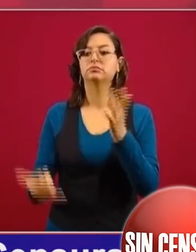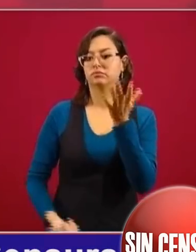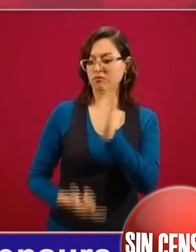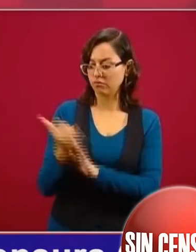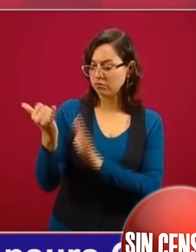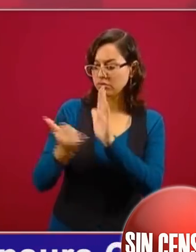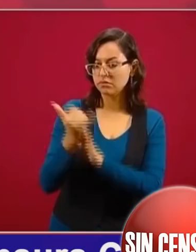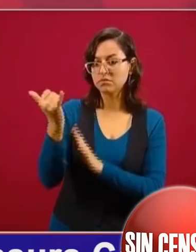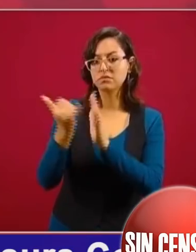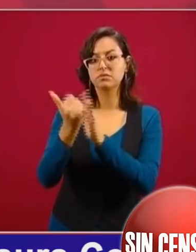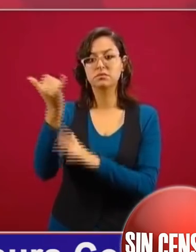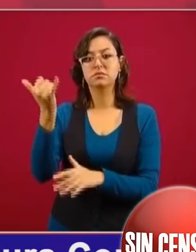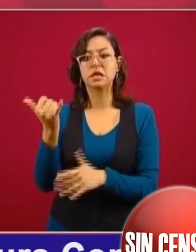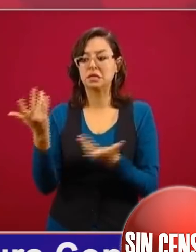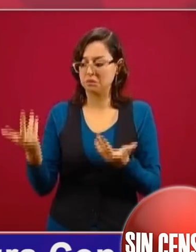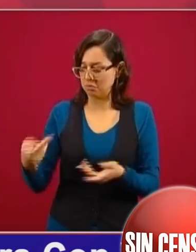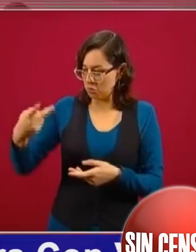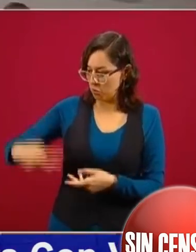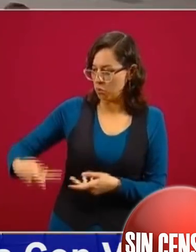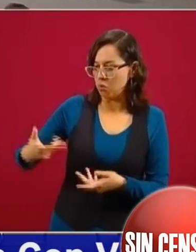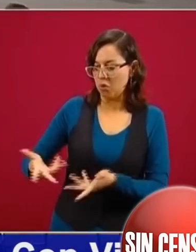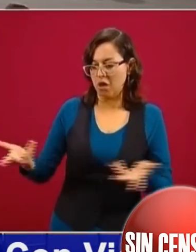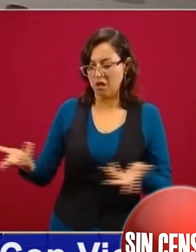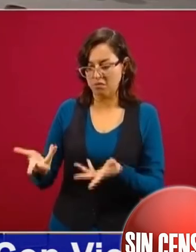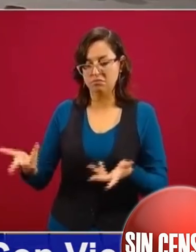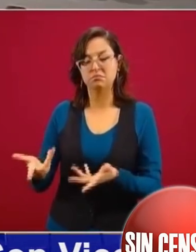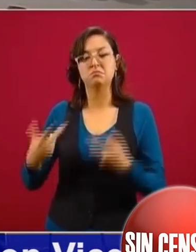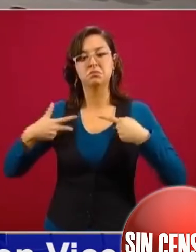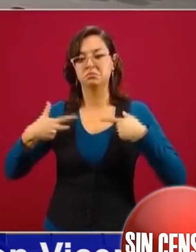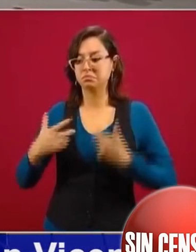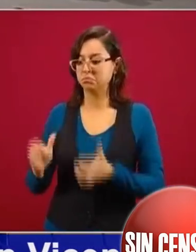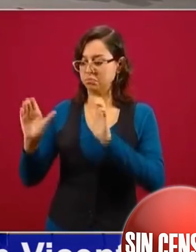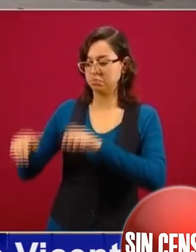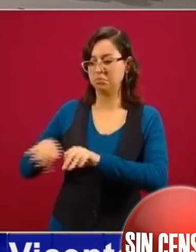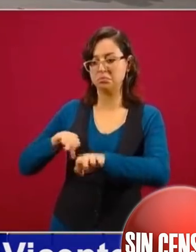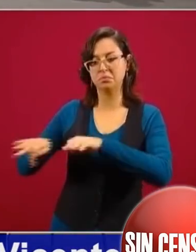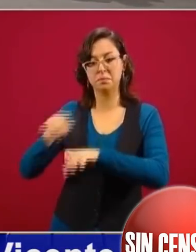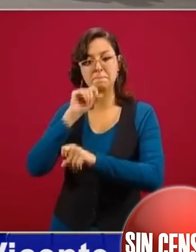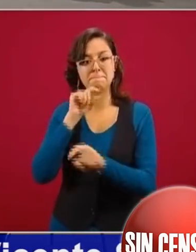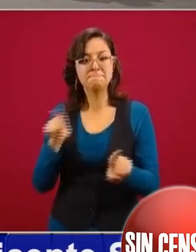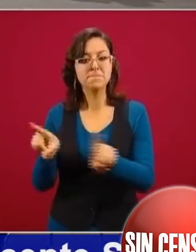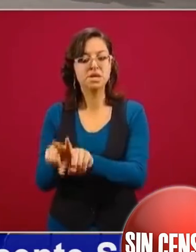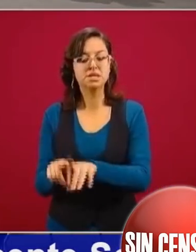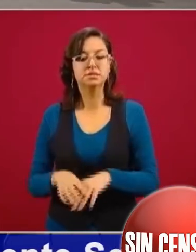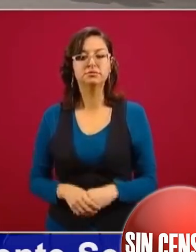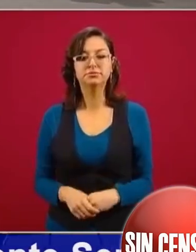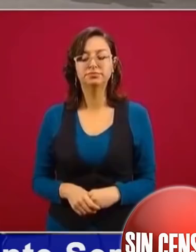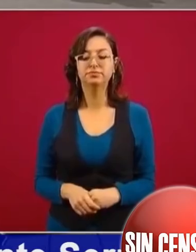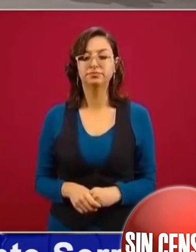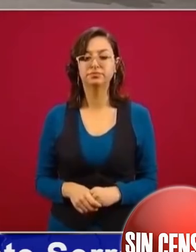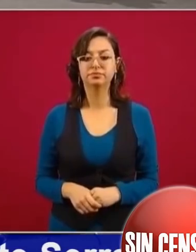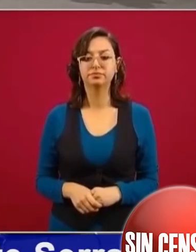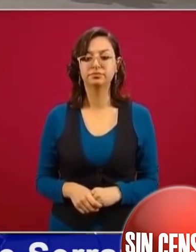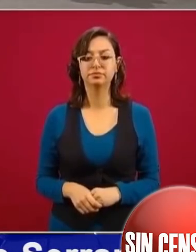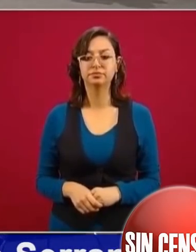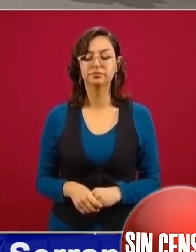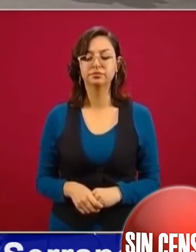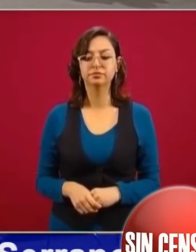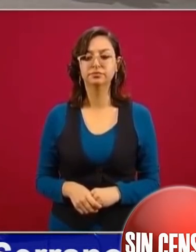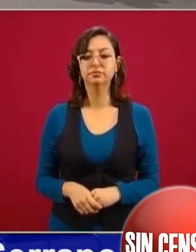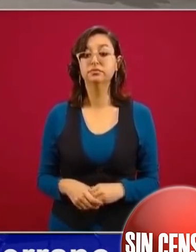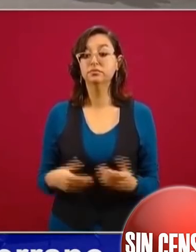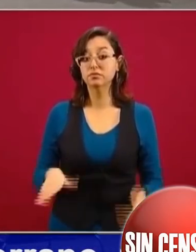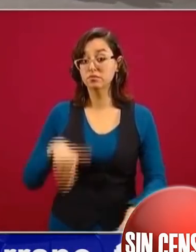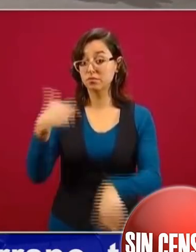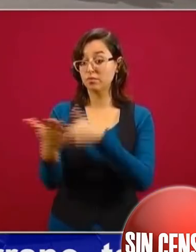que se producen en México y que generan empleos en el país. Con la construcción del Tren